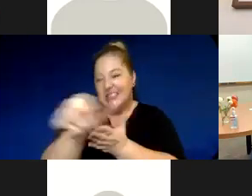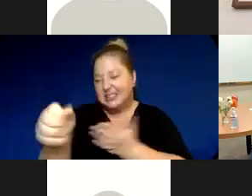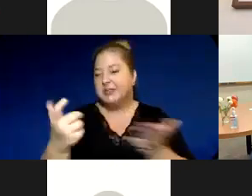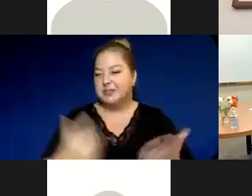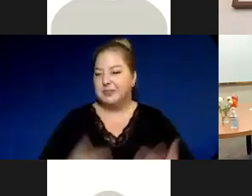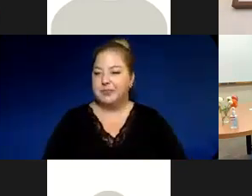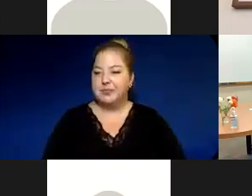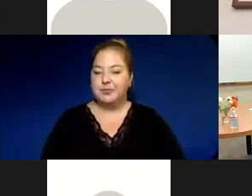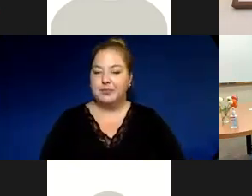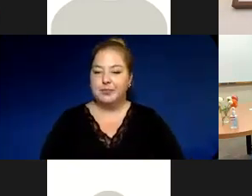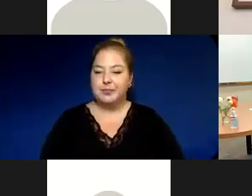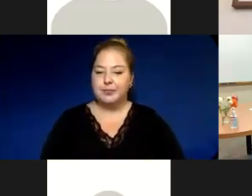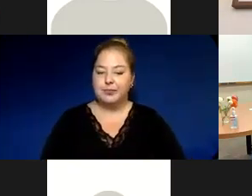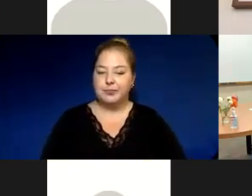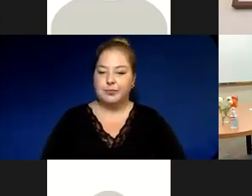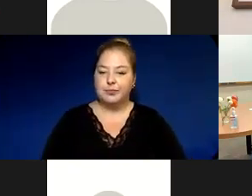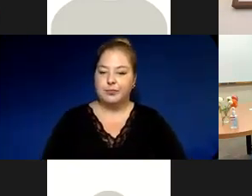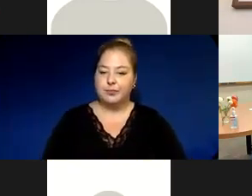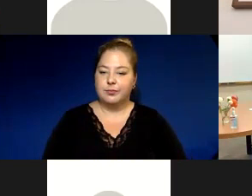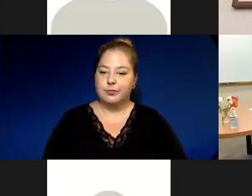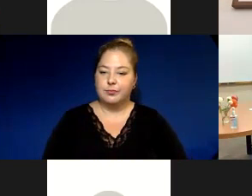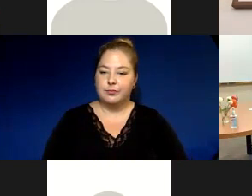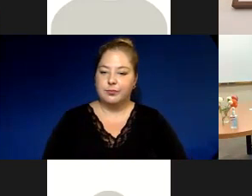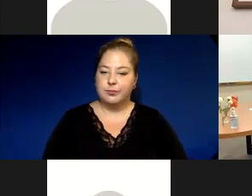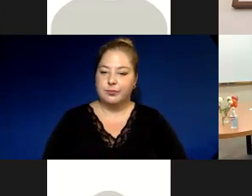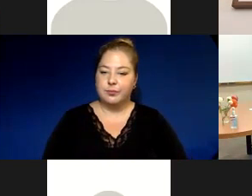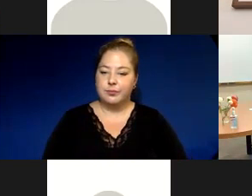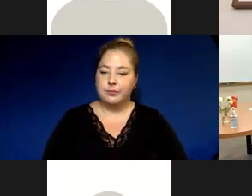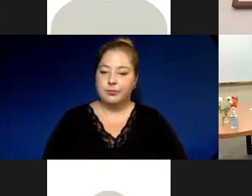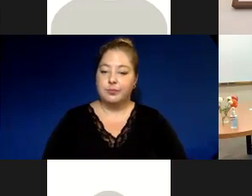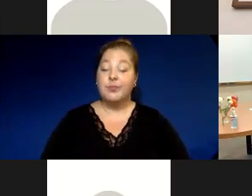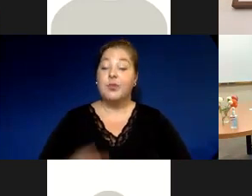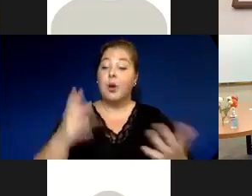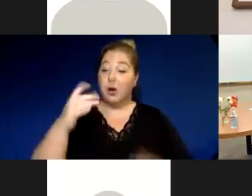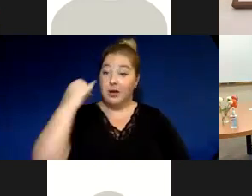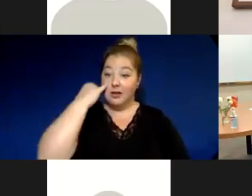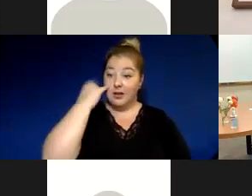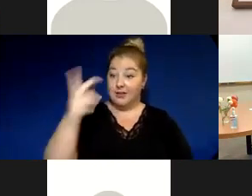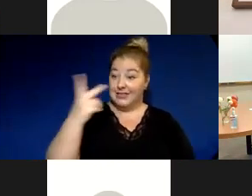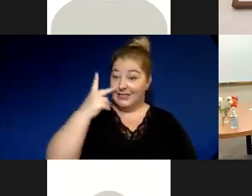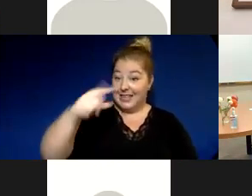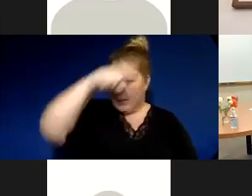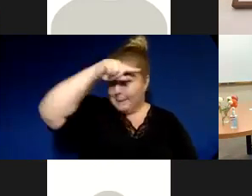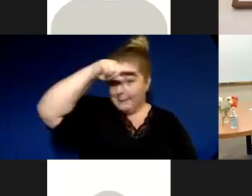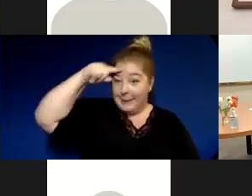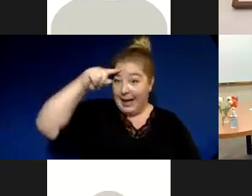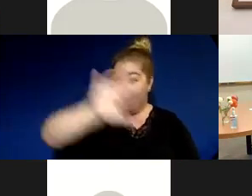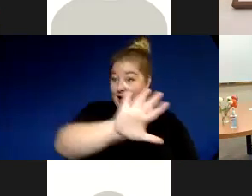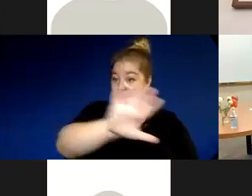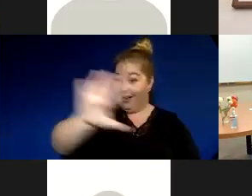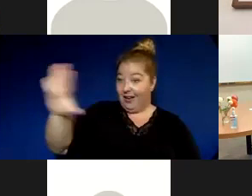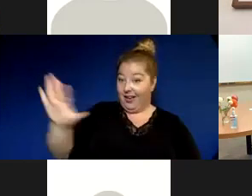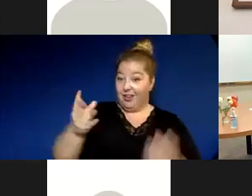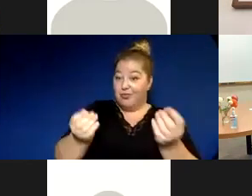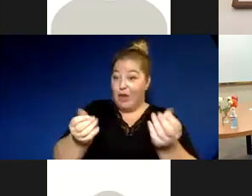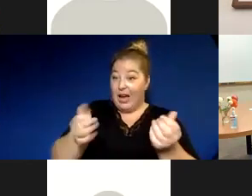general. Entonces, una vez que se logre hacer eso, lo que hacemos es poner allí camiones